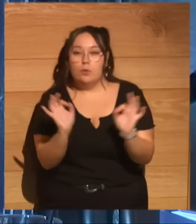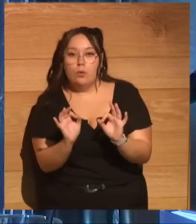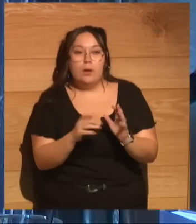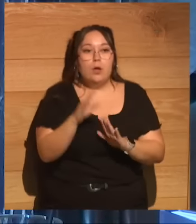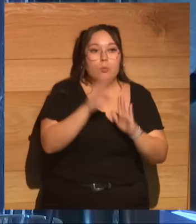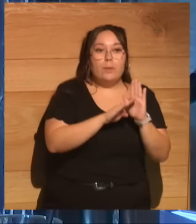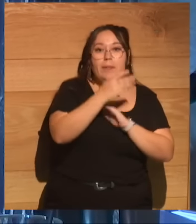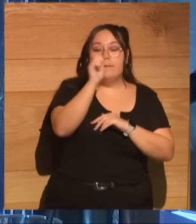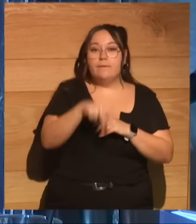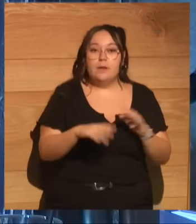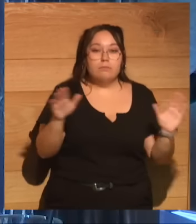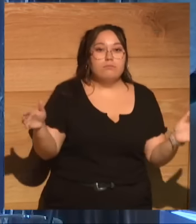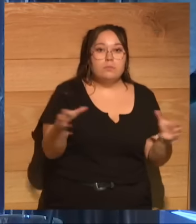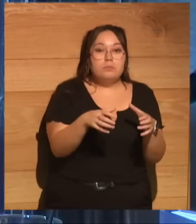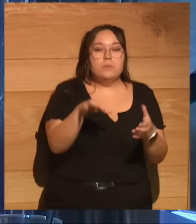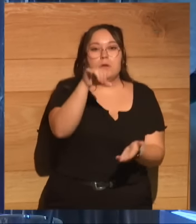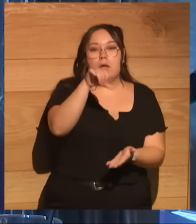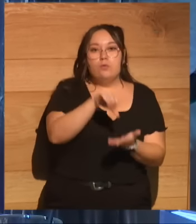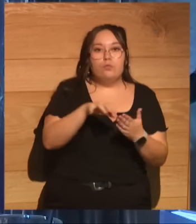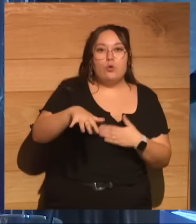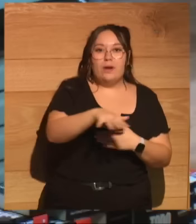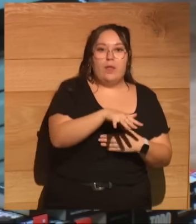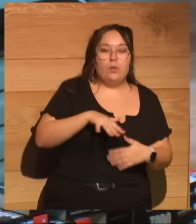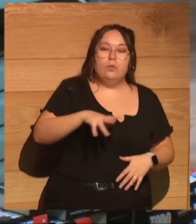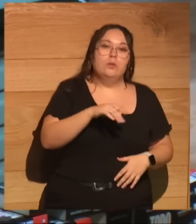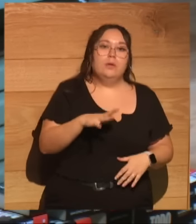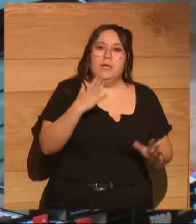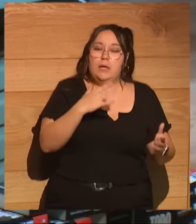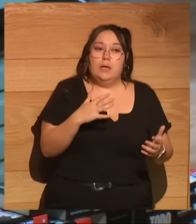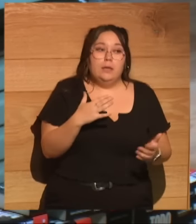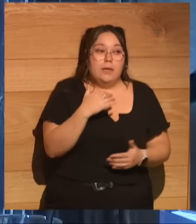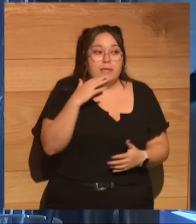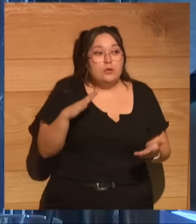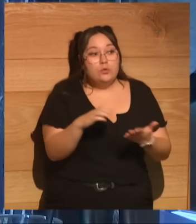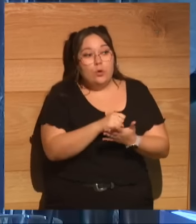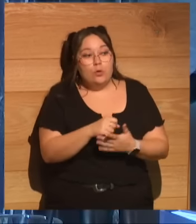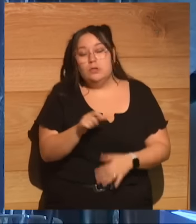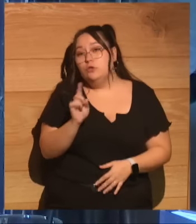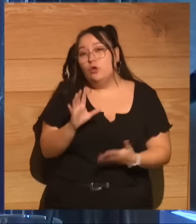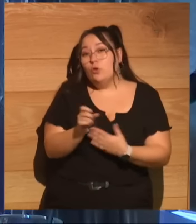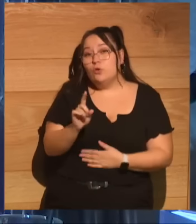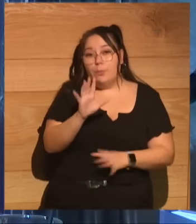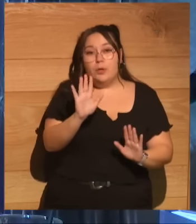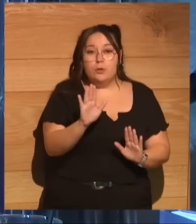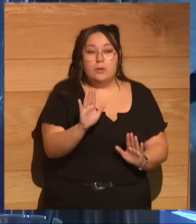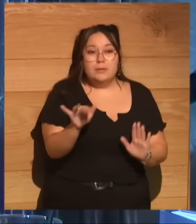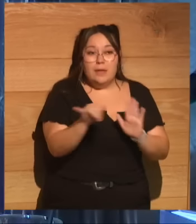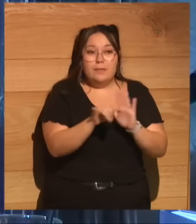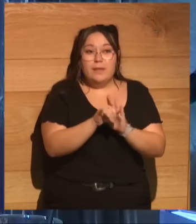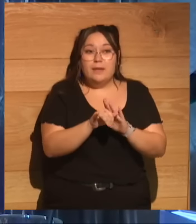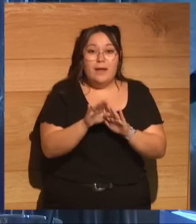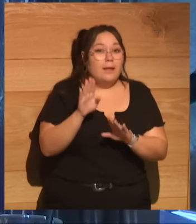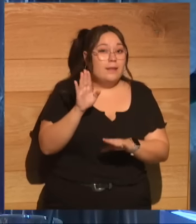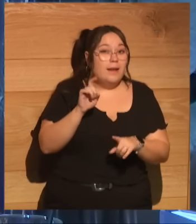se podría juntar en una urbanización que está casualmente... Todos. Casualmente, no todo, sino que es que está a los pies de la